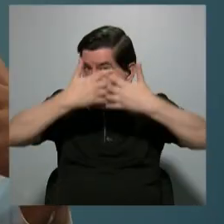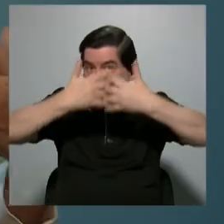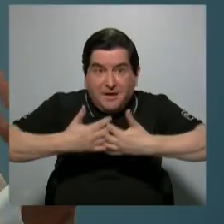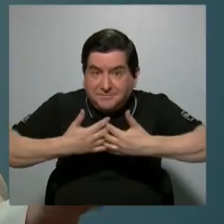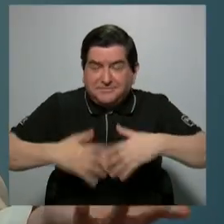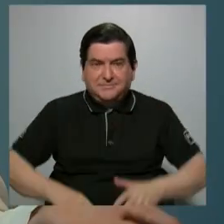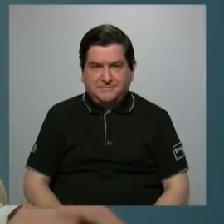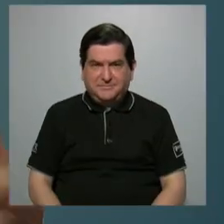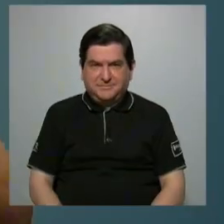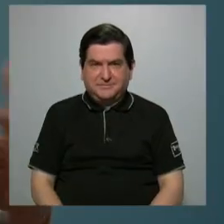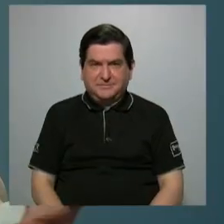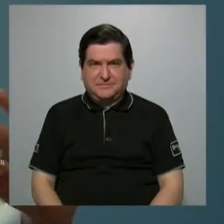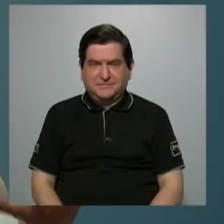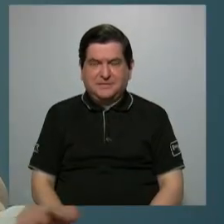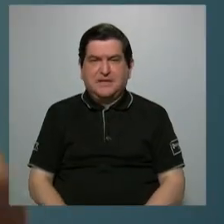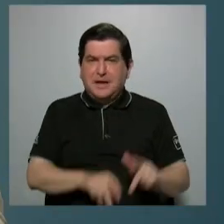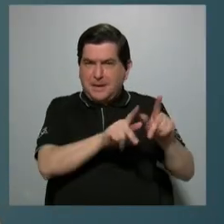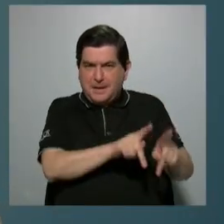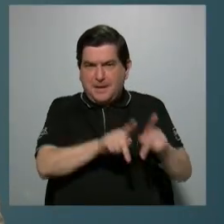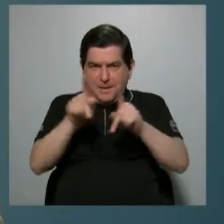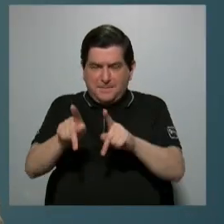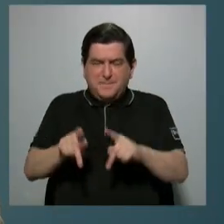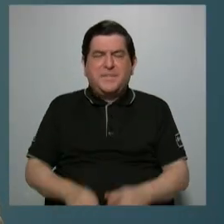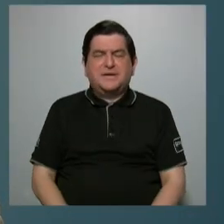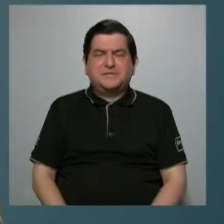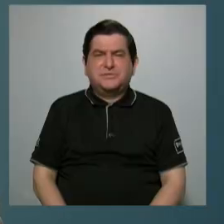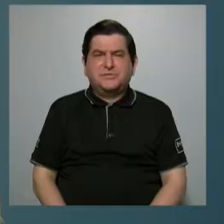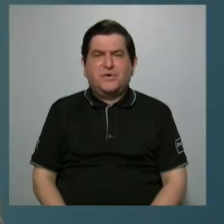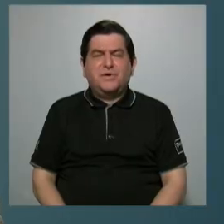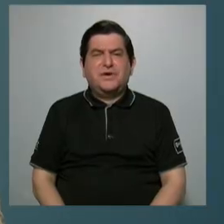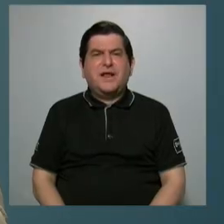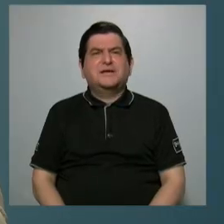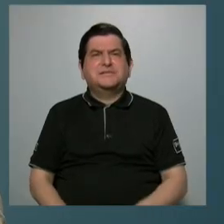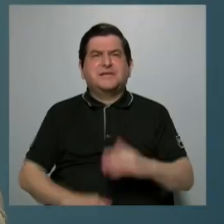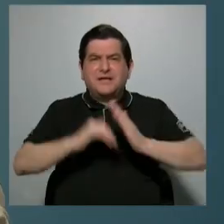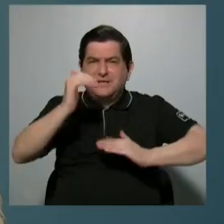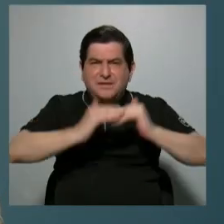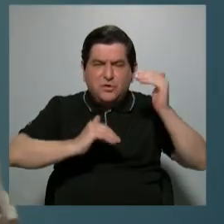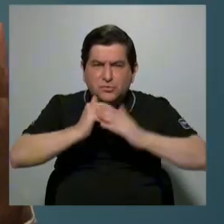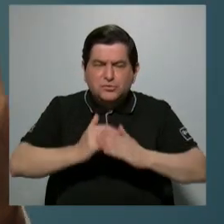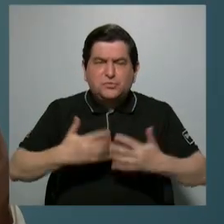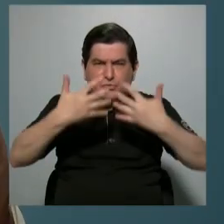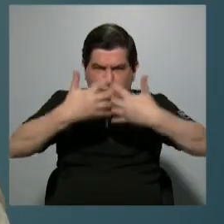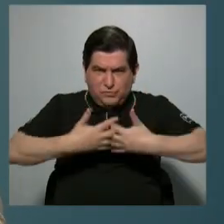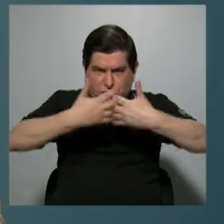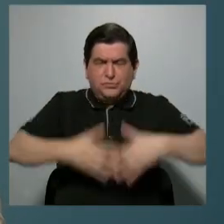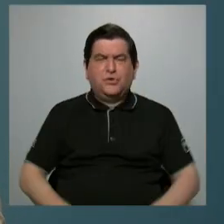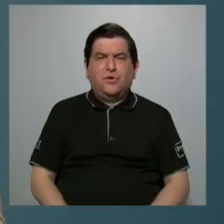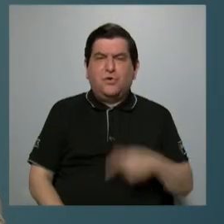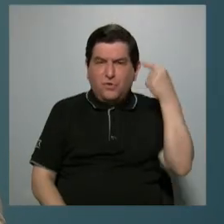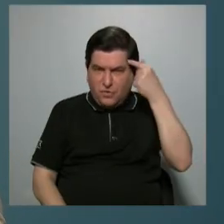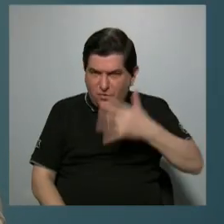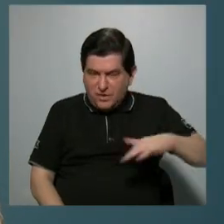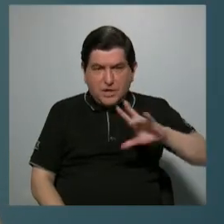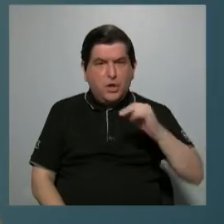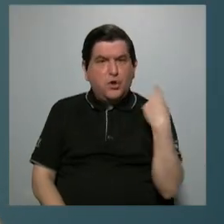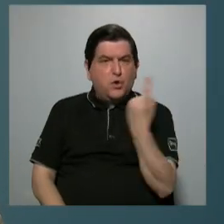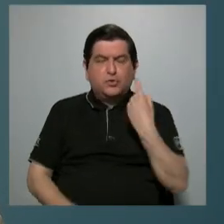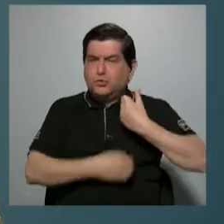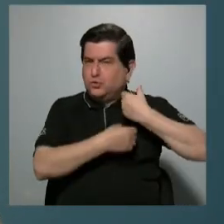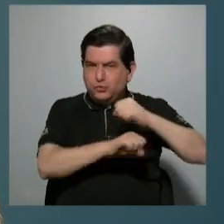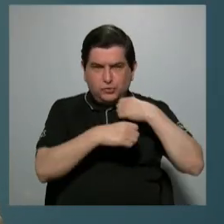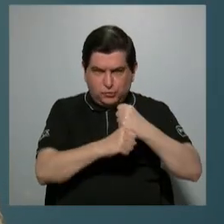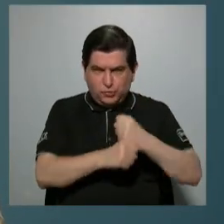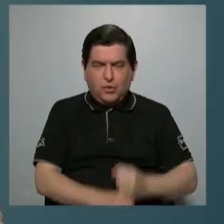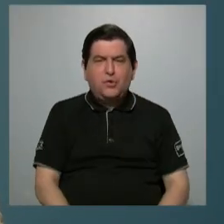¿verdad?, propiamente los empresas desarrolladoras y constructoras, el Estado en distintos niveles, no solo el municipio, que es como el